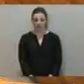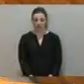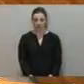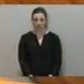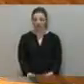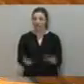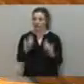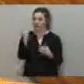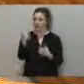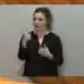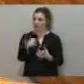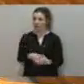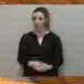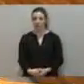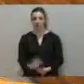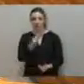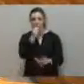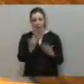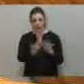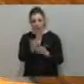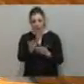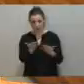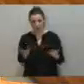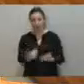presidente. Buenos días.